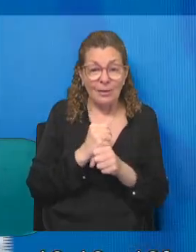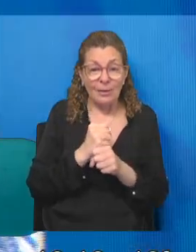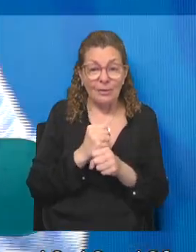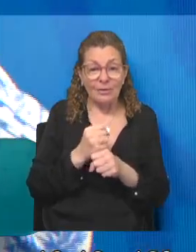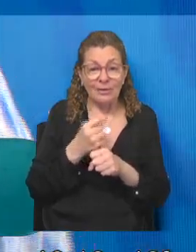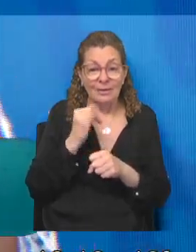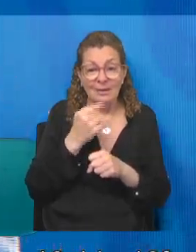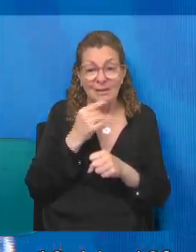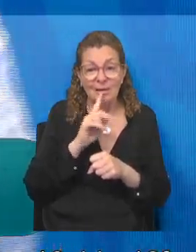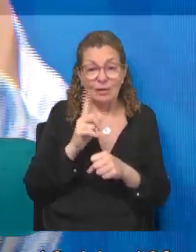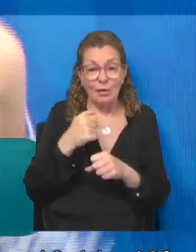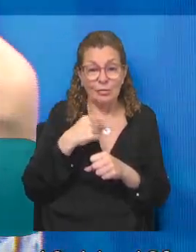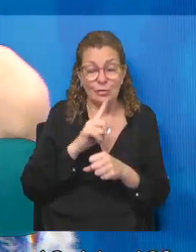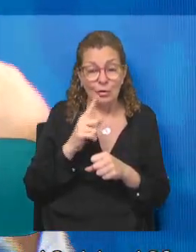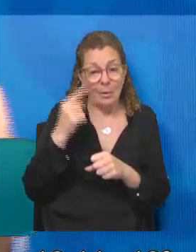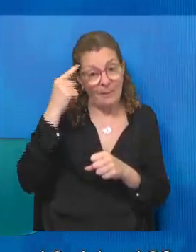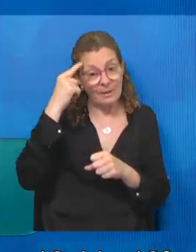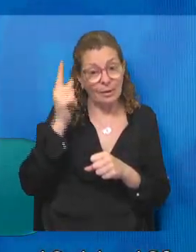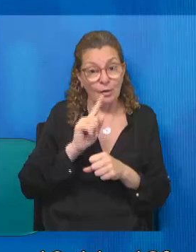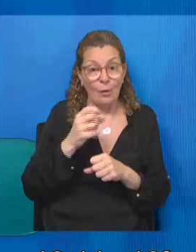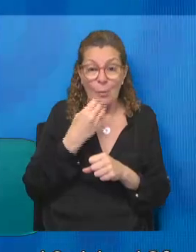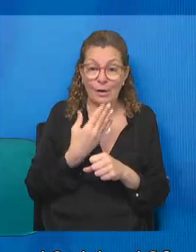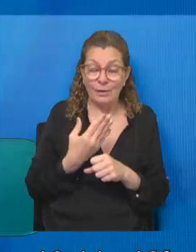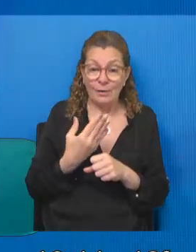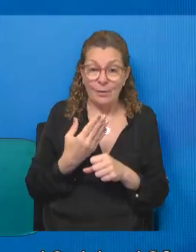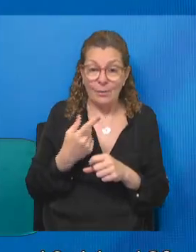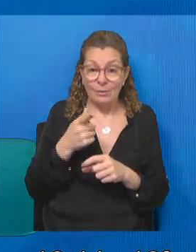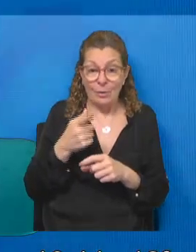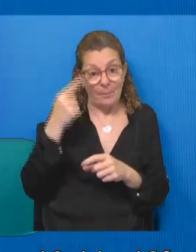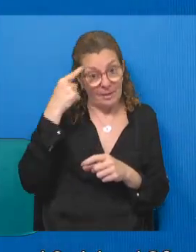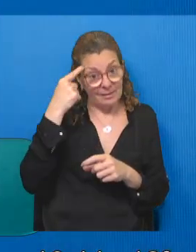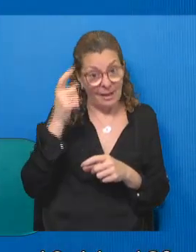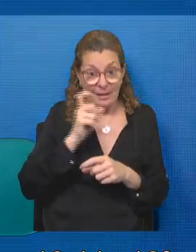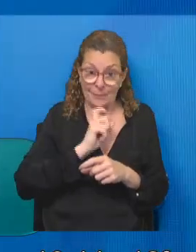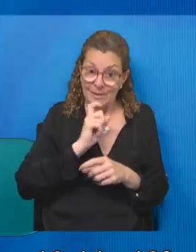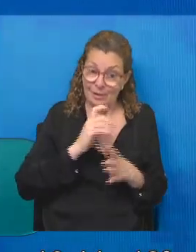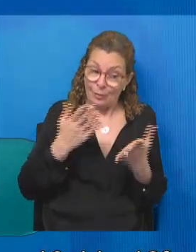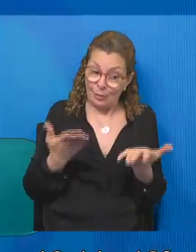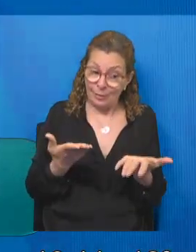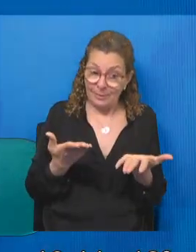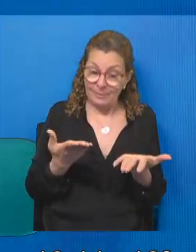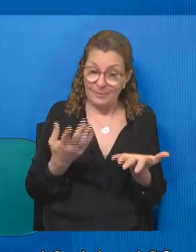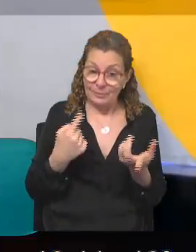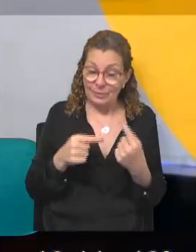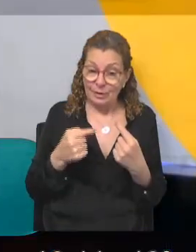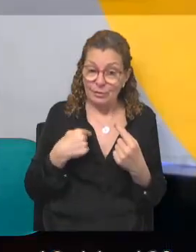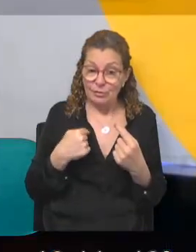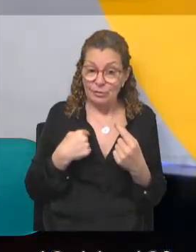si decís, no, yo no creo que sea tan bueno en algo, cuando crees que sos un mentiroso. Bueno, entonces, ¿dónde está? En mi